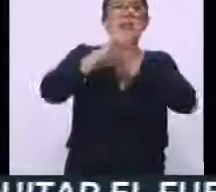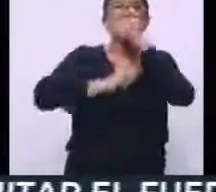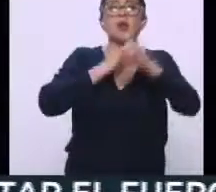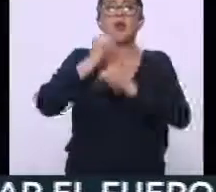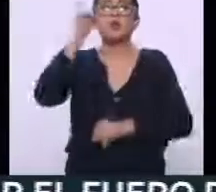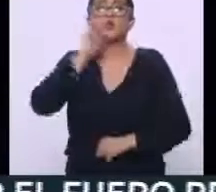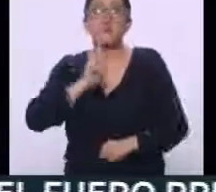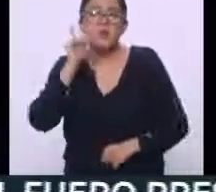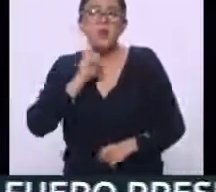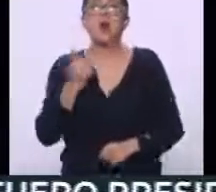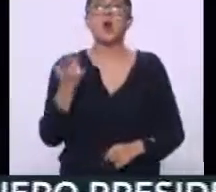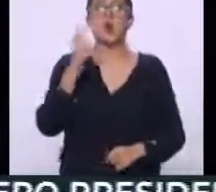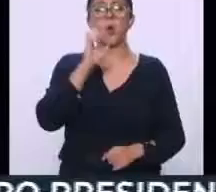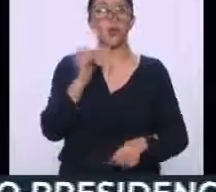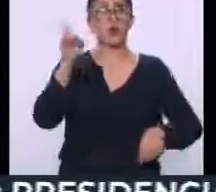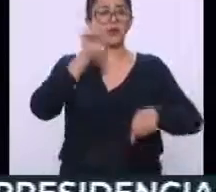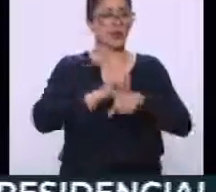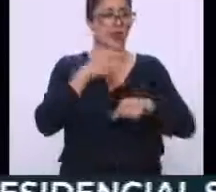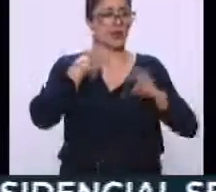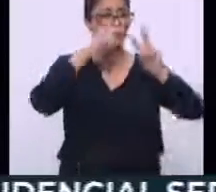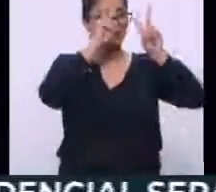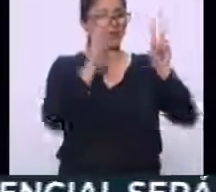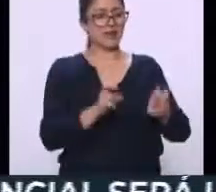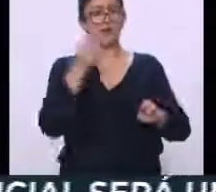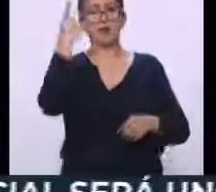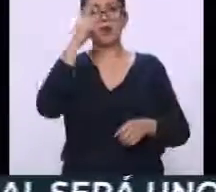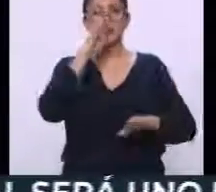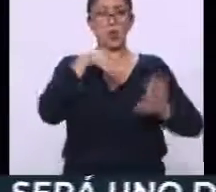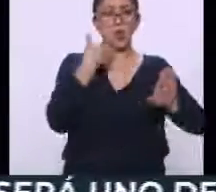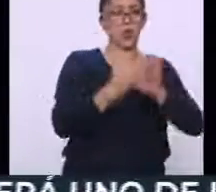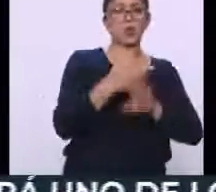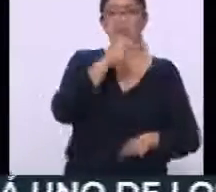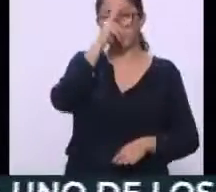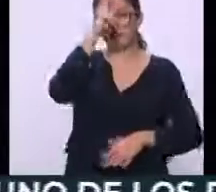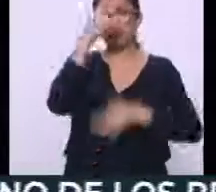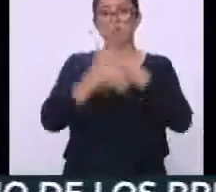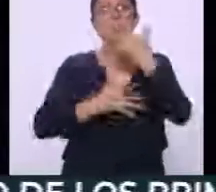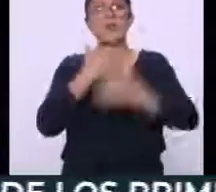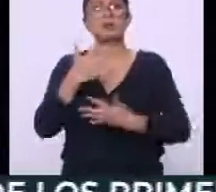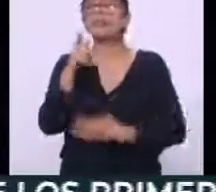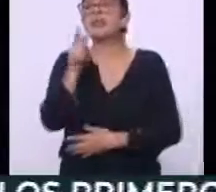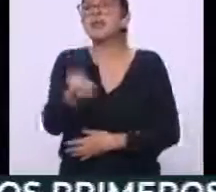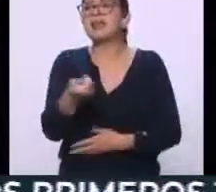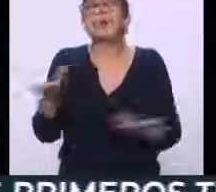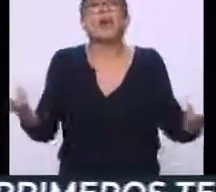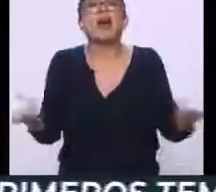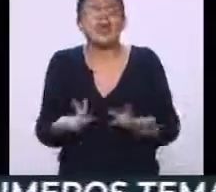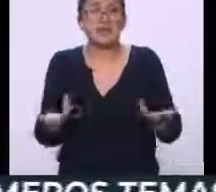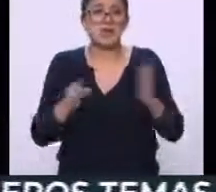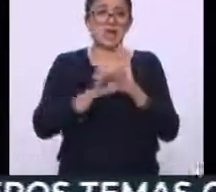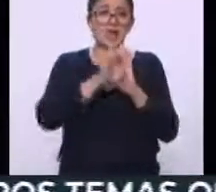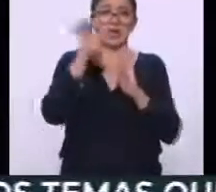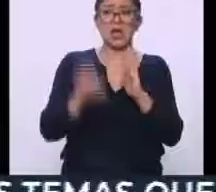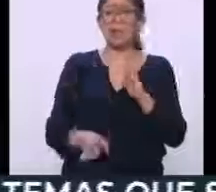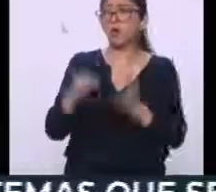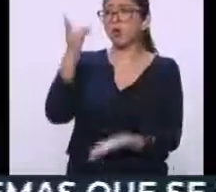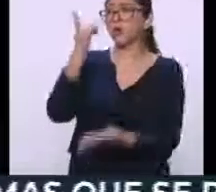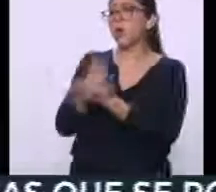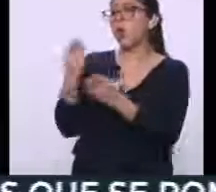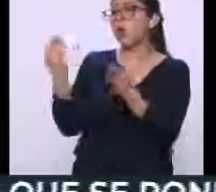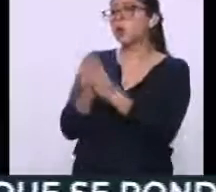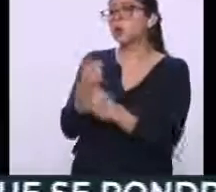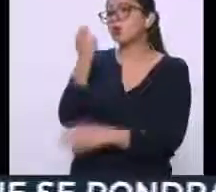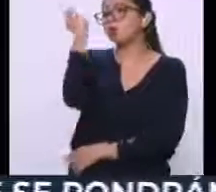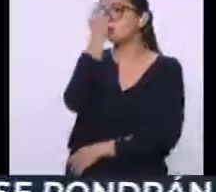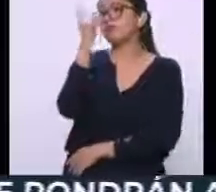25 que hablamos en contra de la violencia, ¿qué están haciendo para... Y, o sea, luego ves y cursos de belleza y cursos que